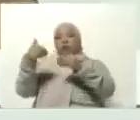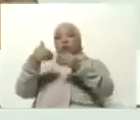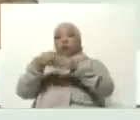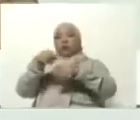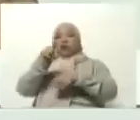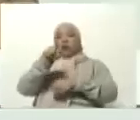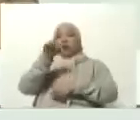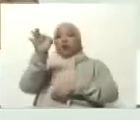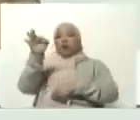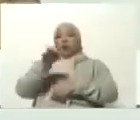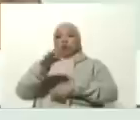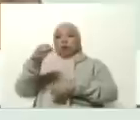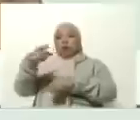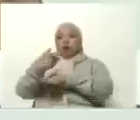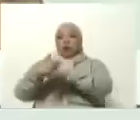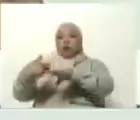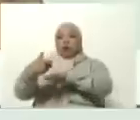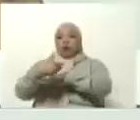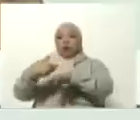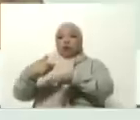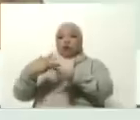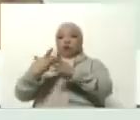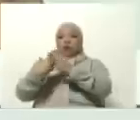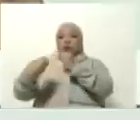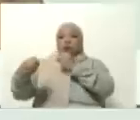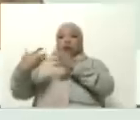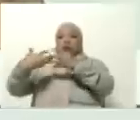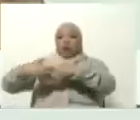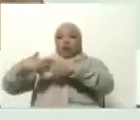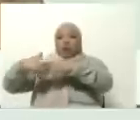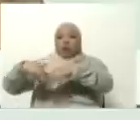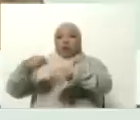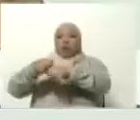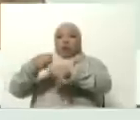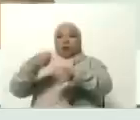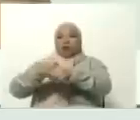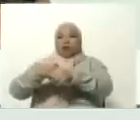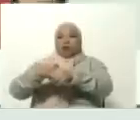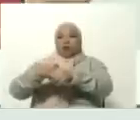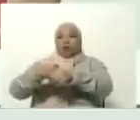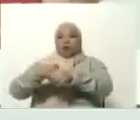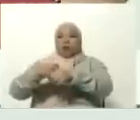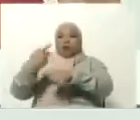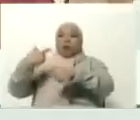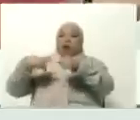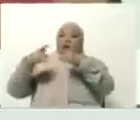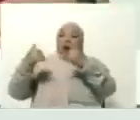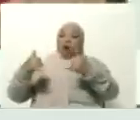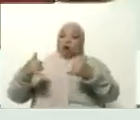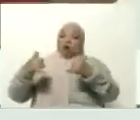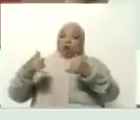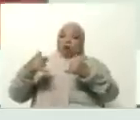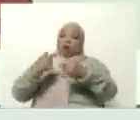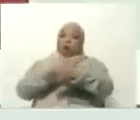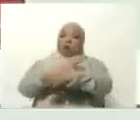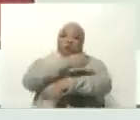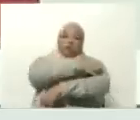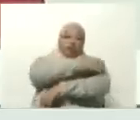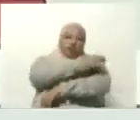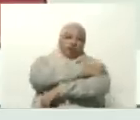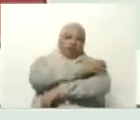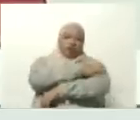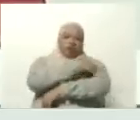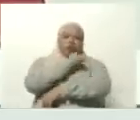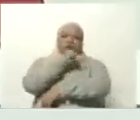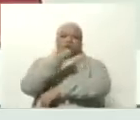$1 al Estado venezolano, el resto se lo llevaban las transnacionales. los que hoy se cortan las venas, Calderón Berti, ¿cómo se llama?